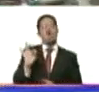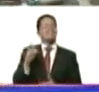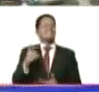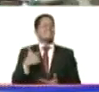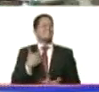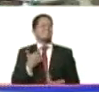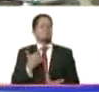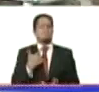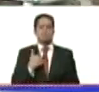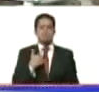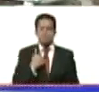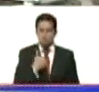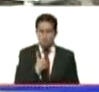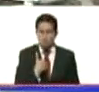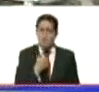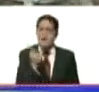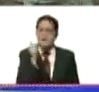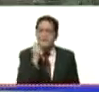no me quejo.